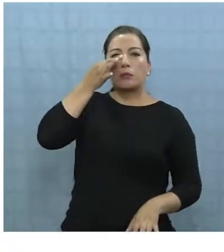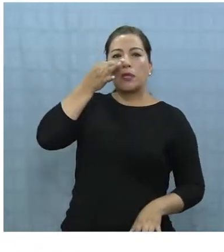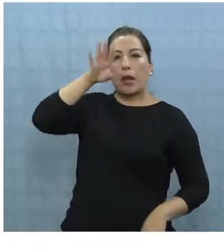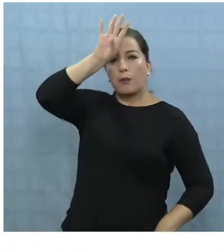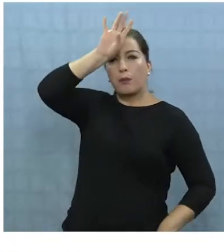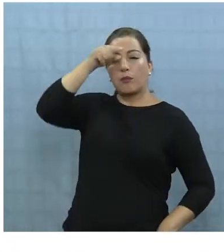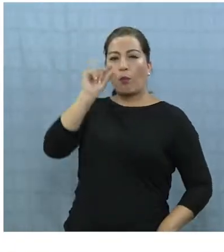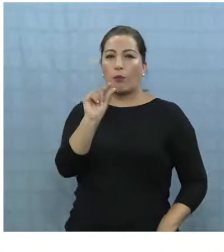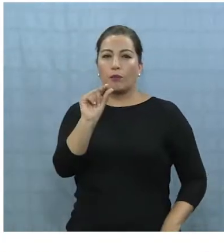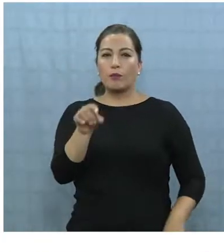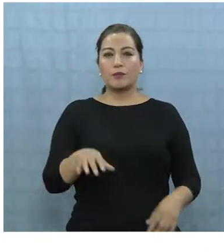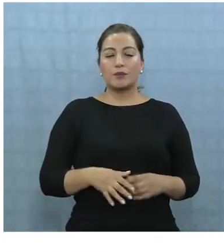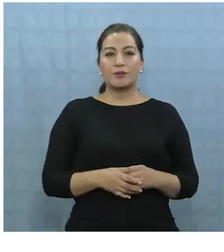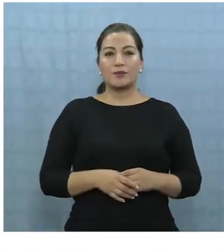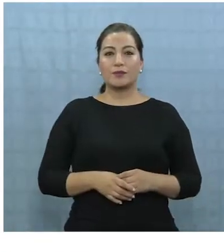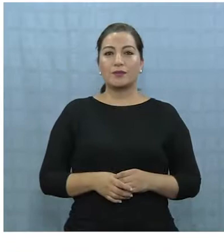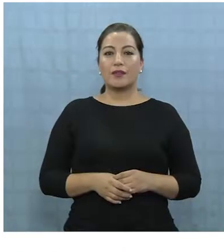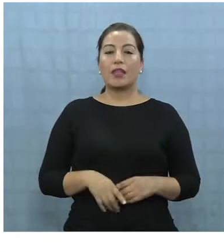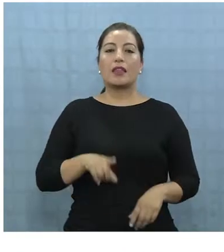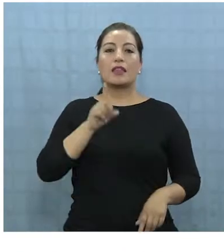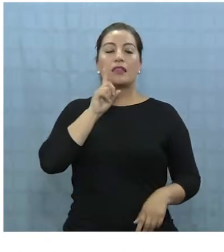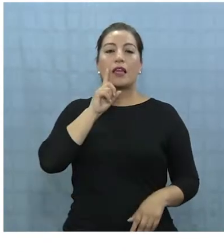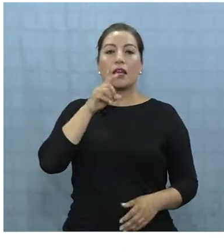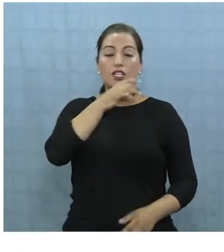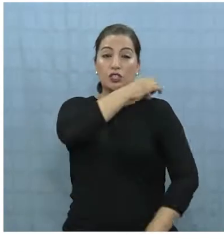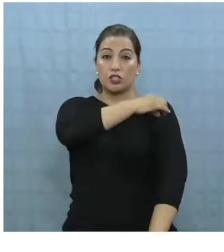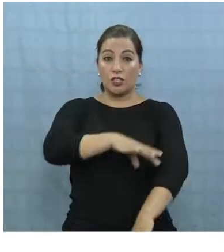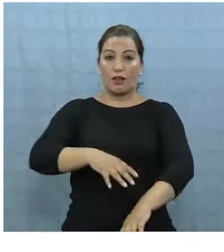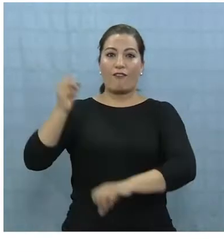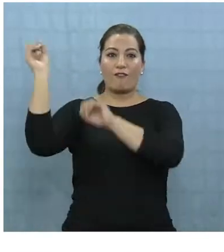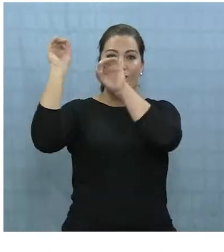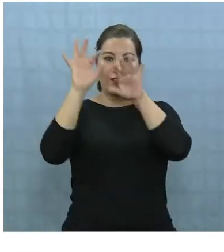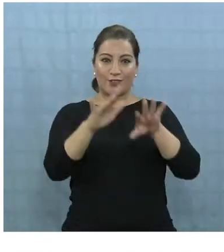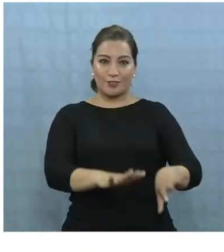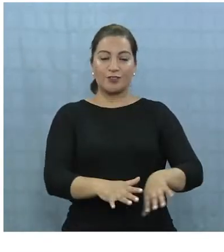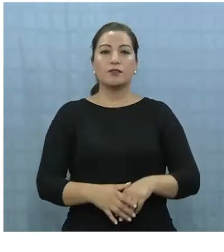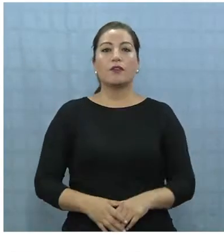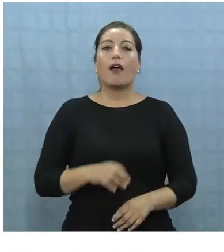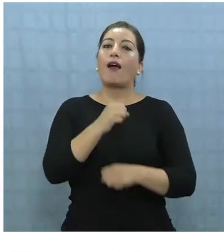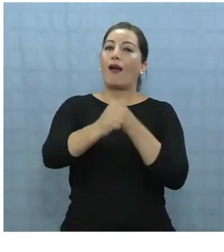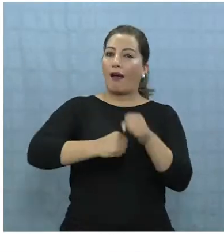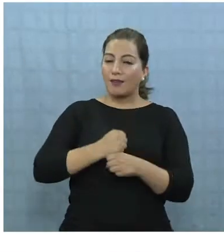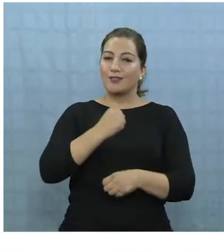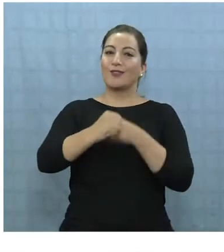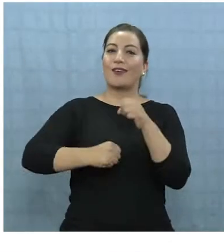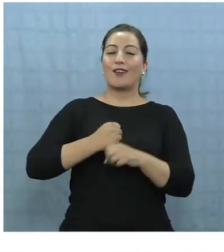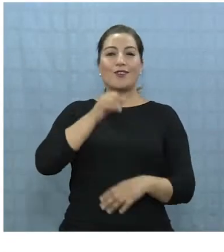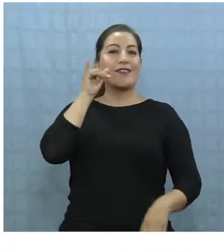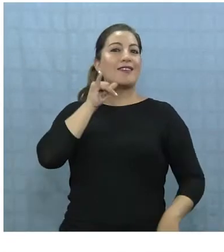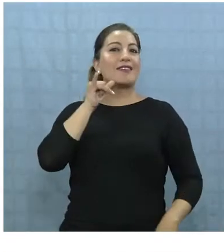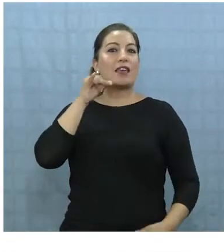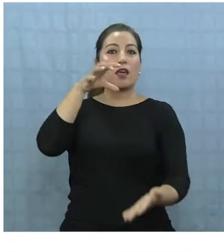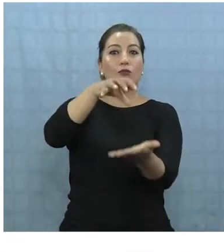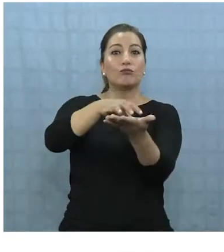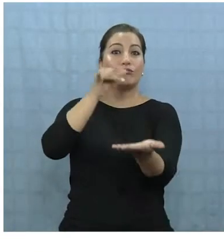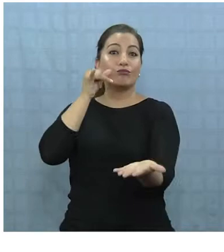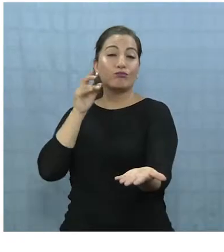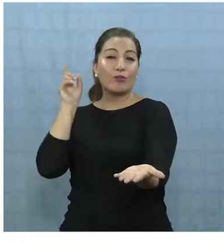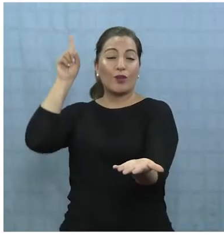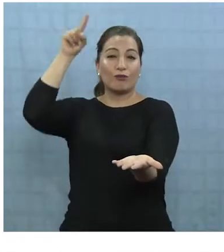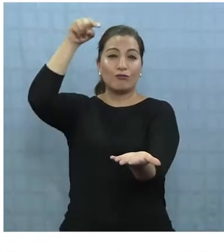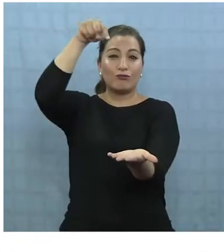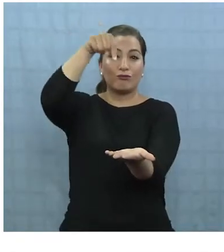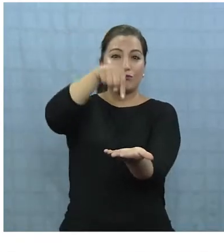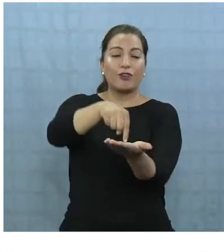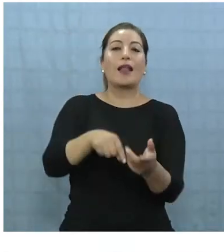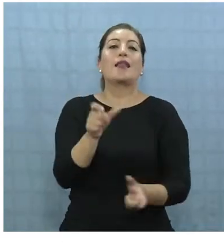de verlo un poco y que traiga bendiciones para irnos. Año tras año, Iquique se ha convertido en el destino